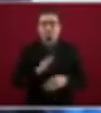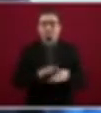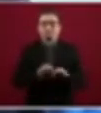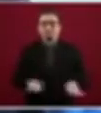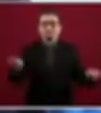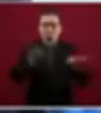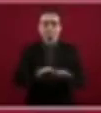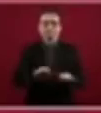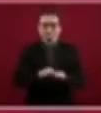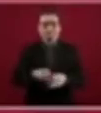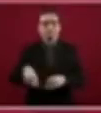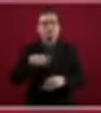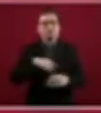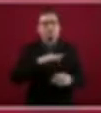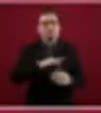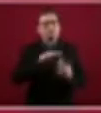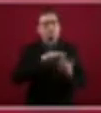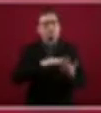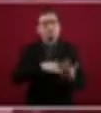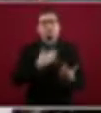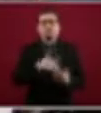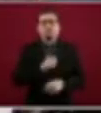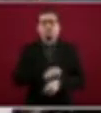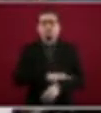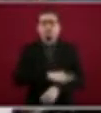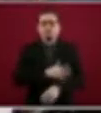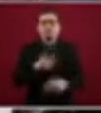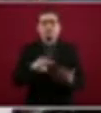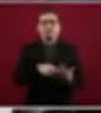importantes, que se disfruta. Son como